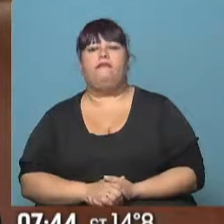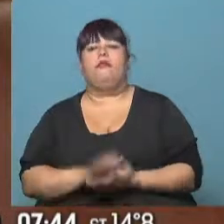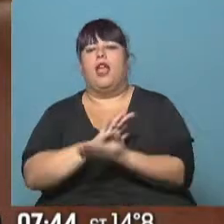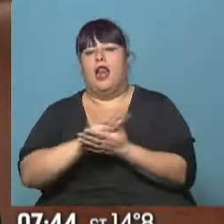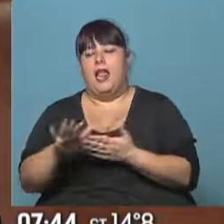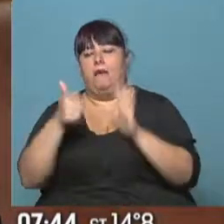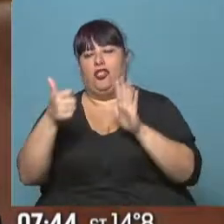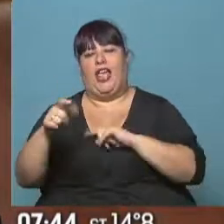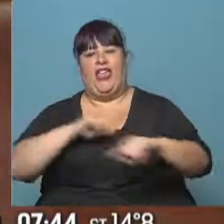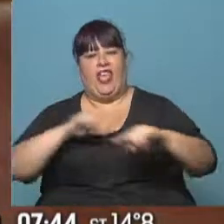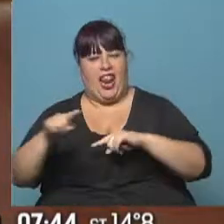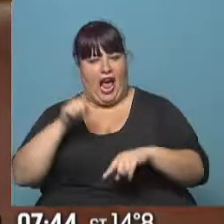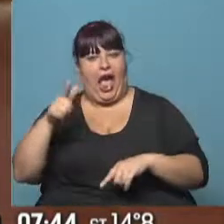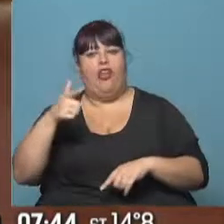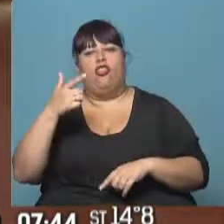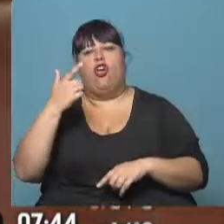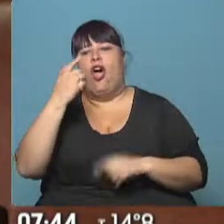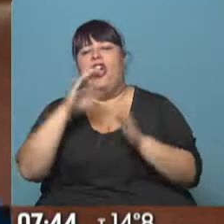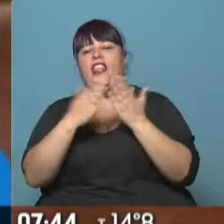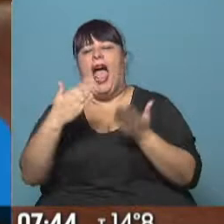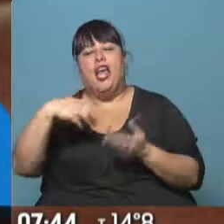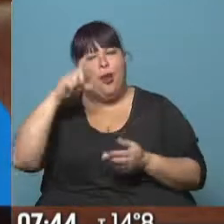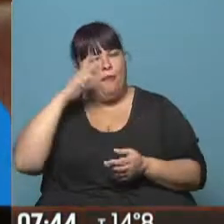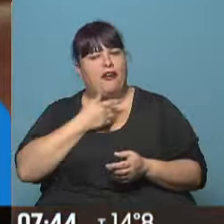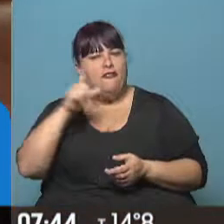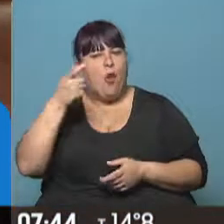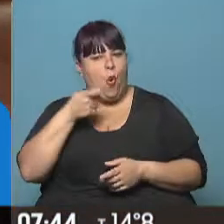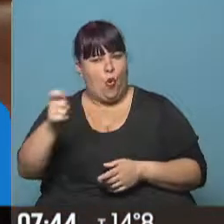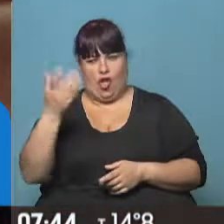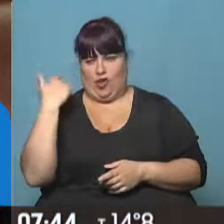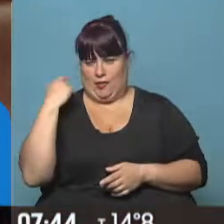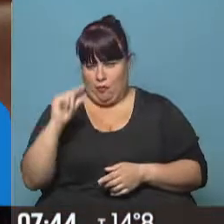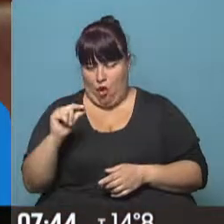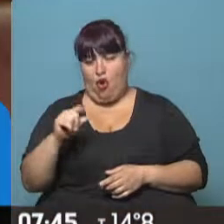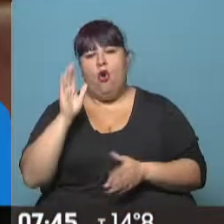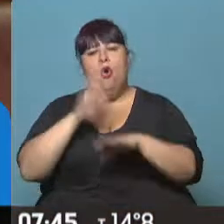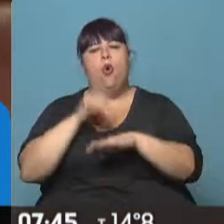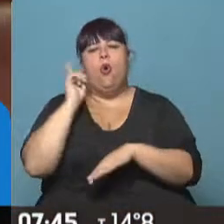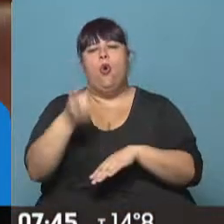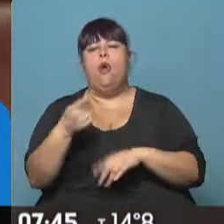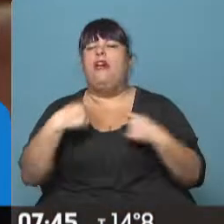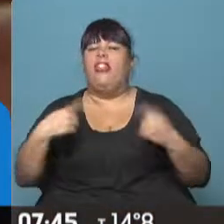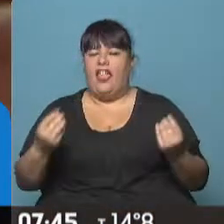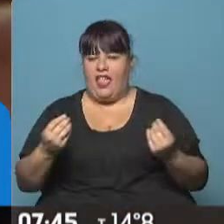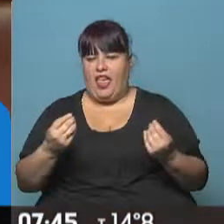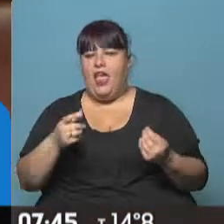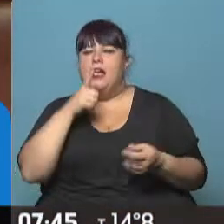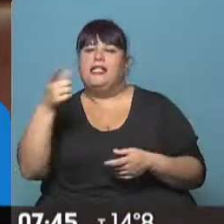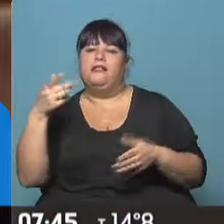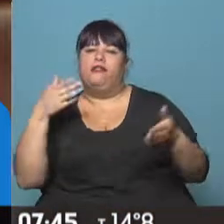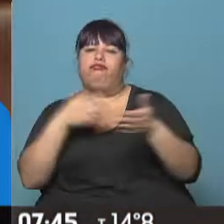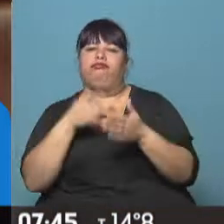Absolvieron a los 6 delegados de perfil que habían sido llevados a juicio en los últimos días. Se los acusaba de